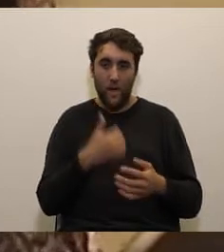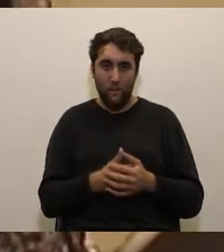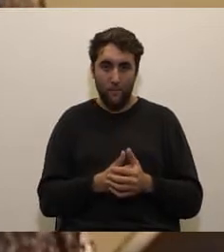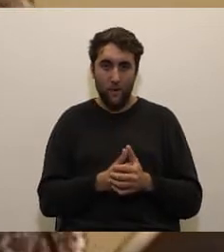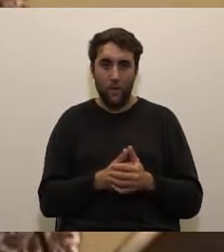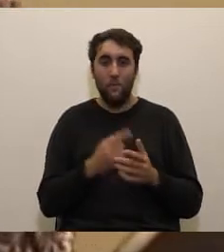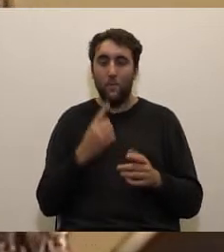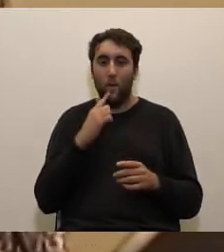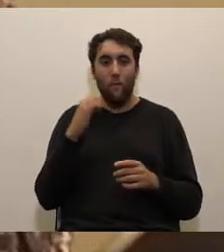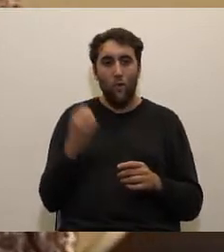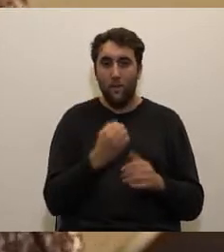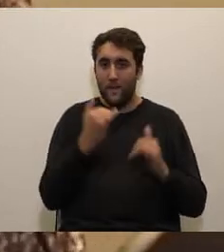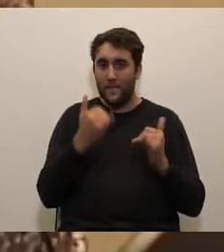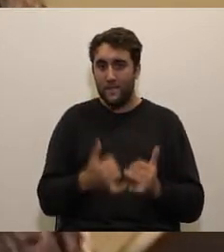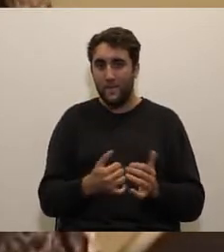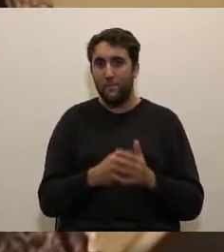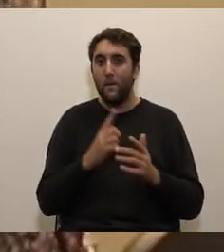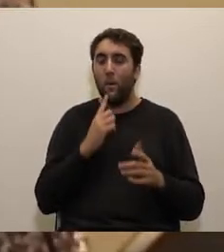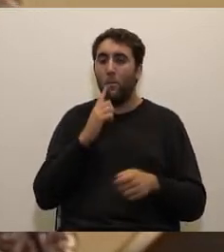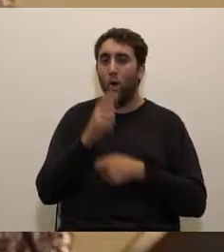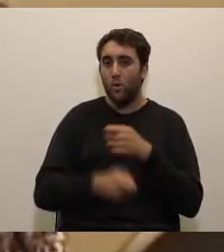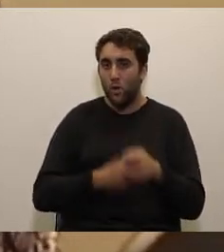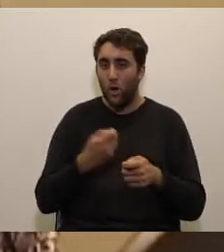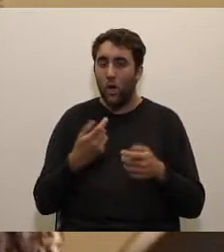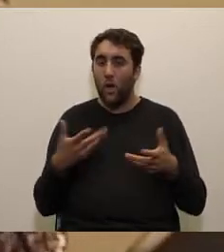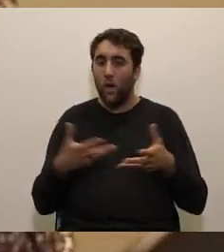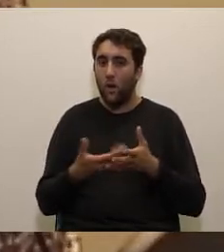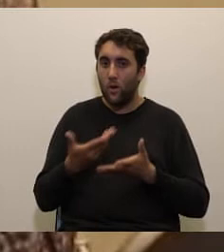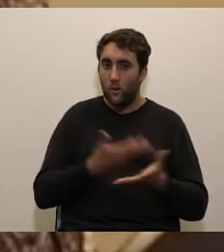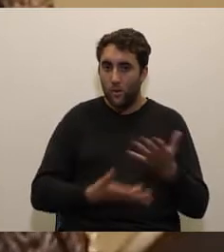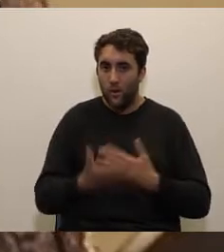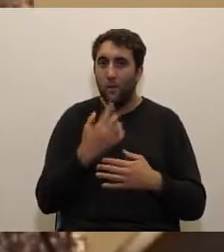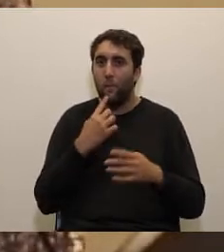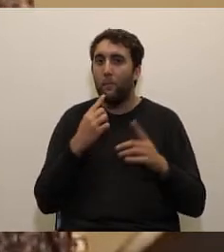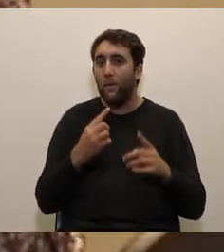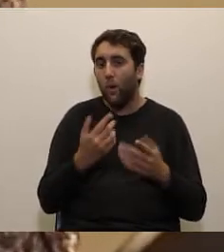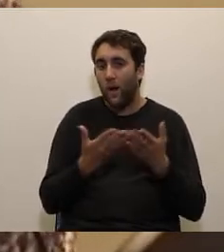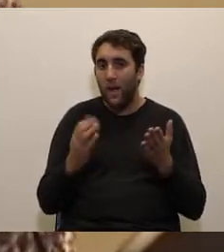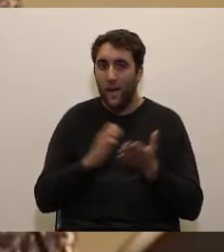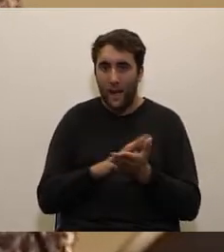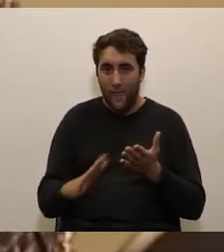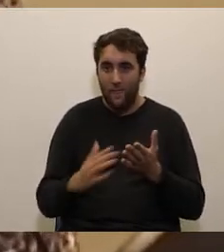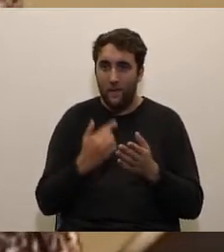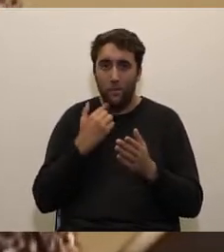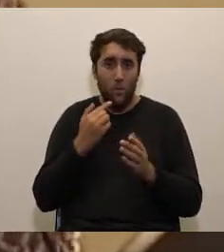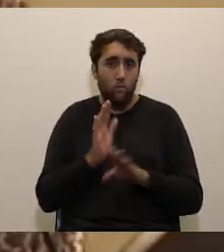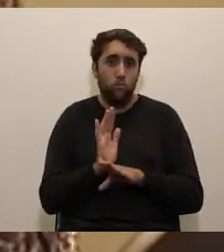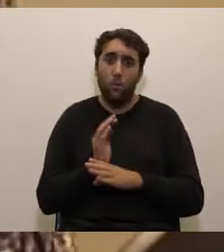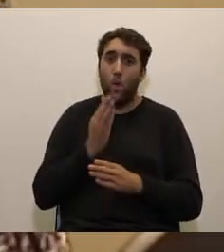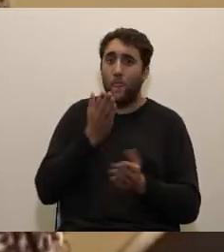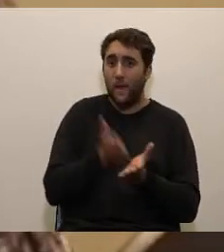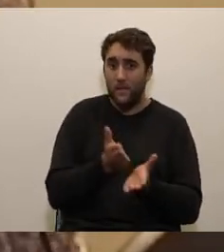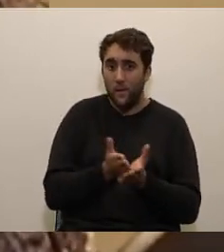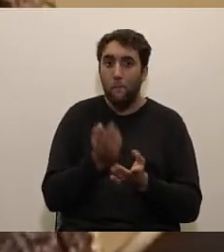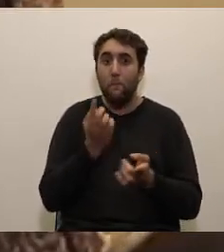que sigue siendo fundamental, ¿no? El de la producción colaborativa de conocimiento de información, el acceso abierto, gratuito, como derecho. Pero de todas